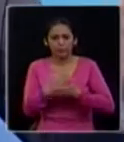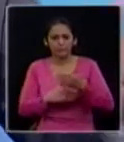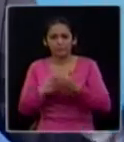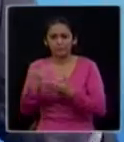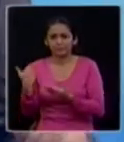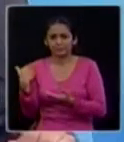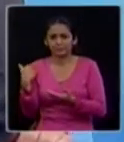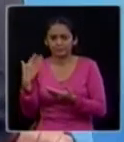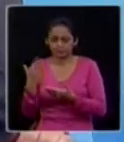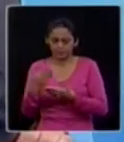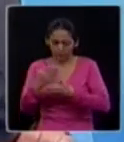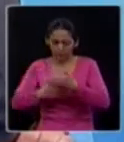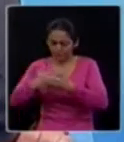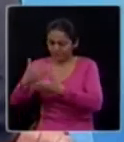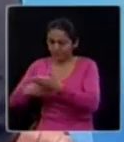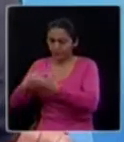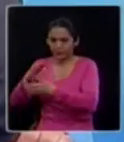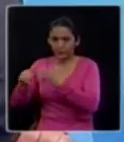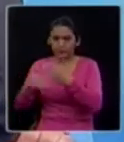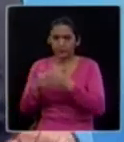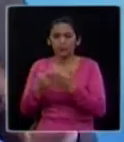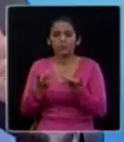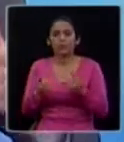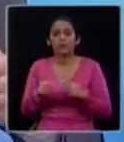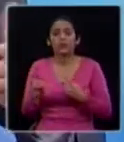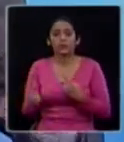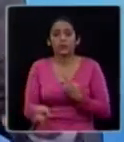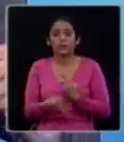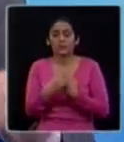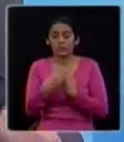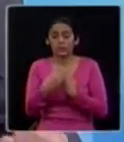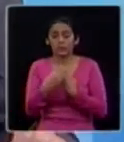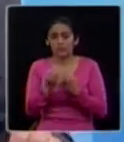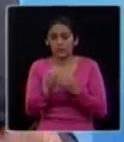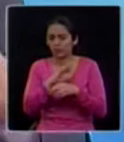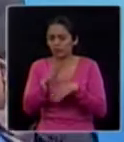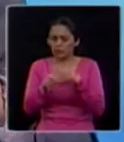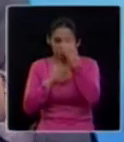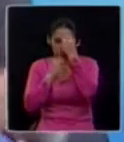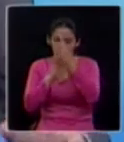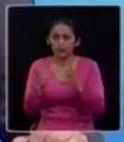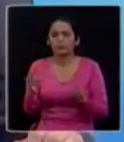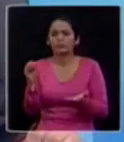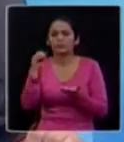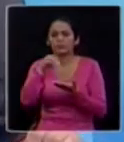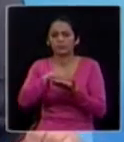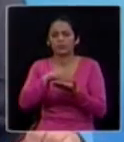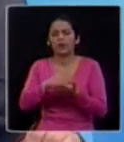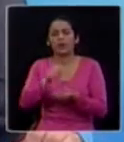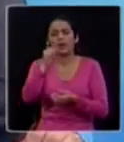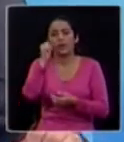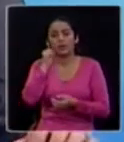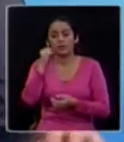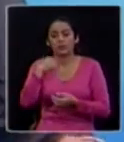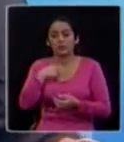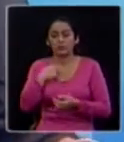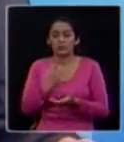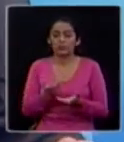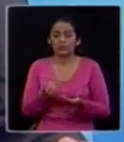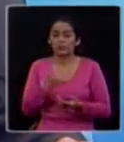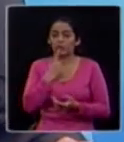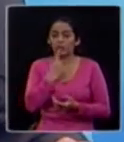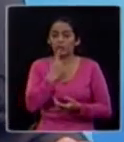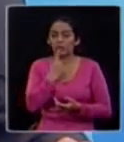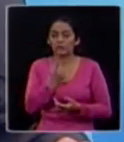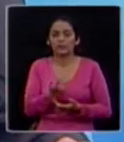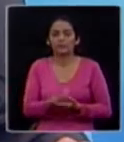La documentación se encuentra también en el sitio web de la institución. Y yo solicité también el día de ayer, comencé mi intervención mencionando que yo había